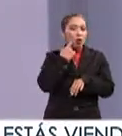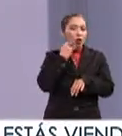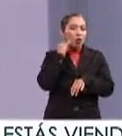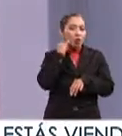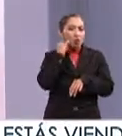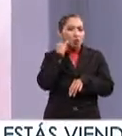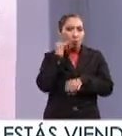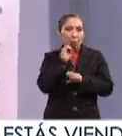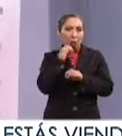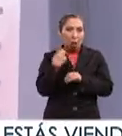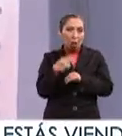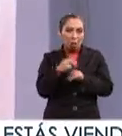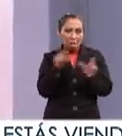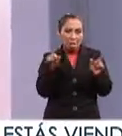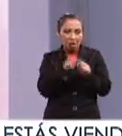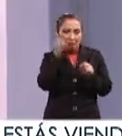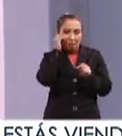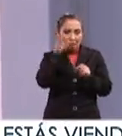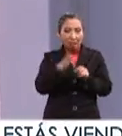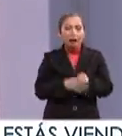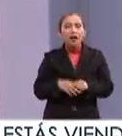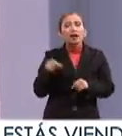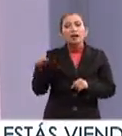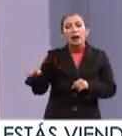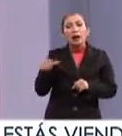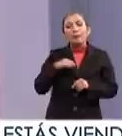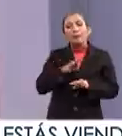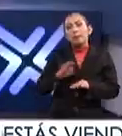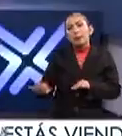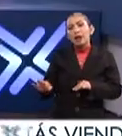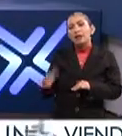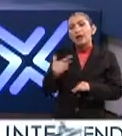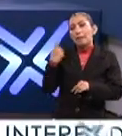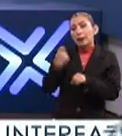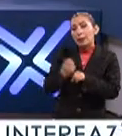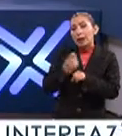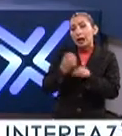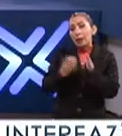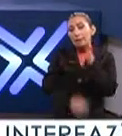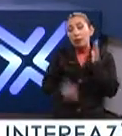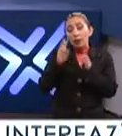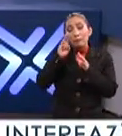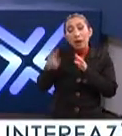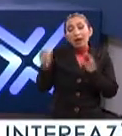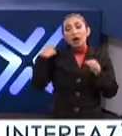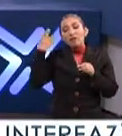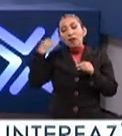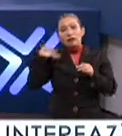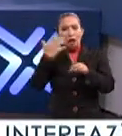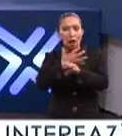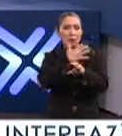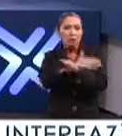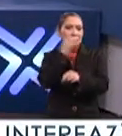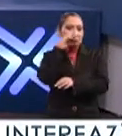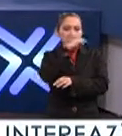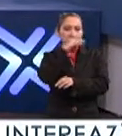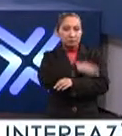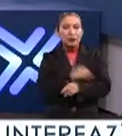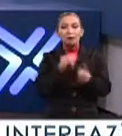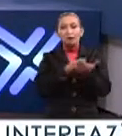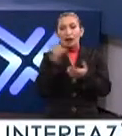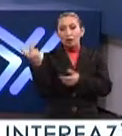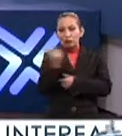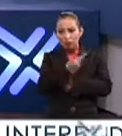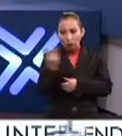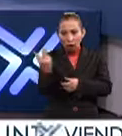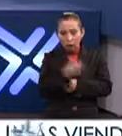¿no? Para que no se les olvide. Y ahí pueden leer el primer capítulo del libro, ver el evento y acompañarnos gratuitamente. Perfecto. Pues muchas gracias a